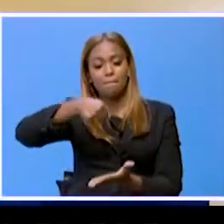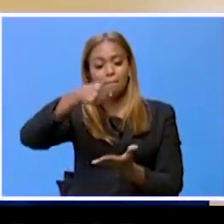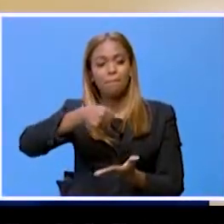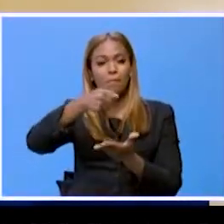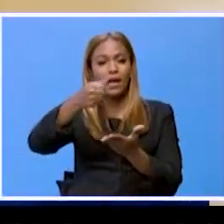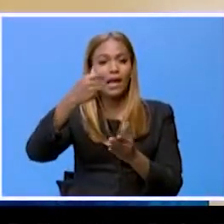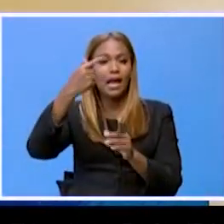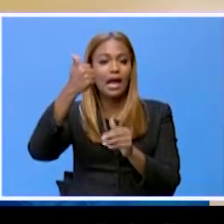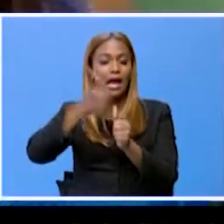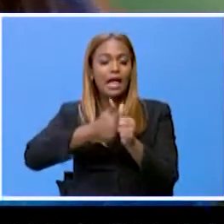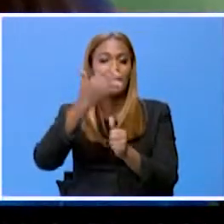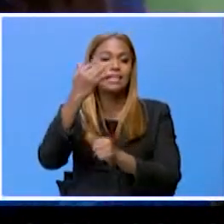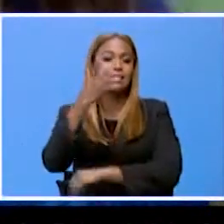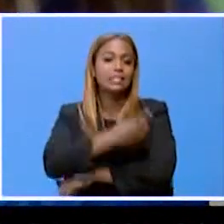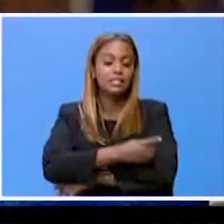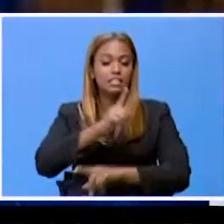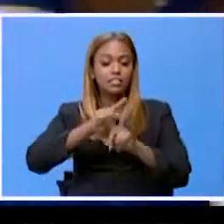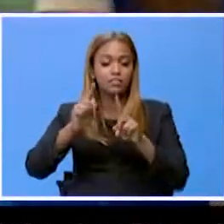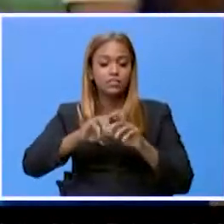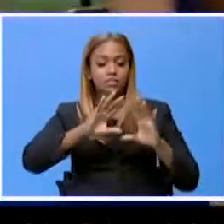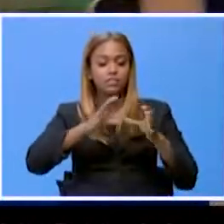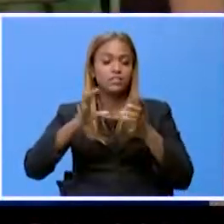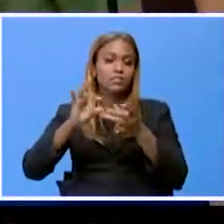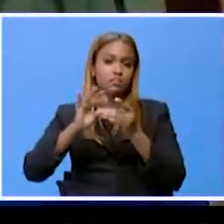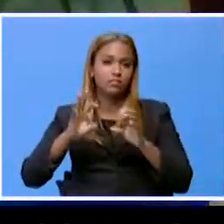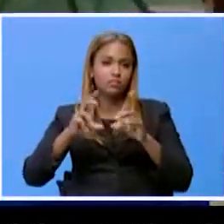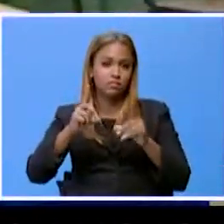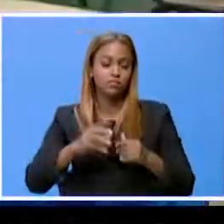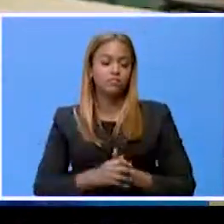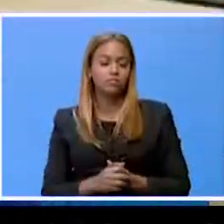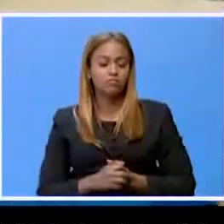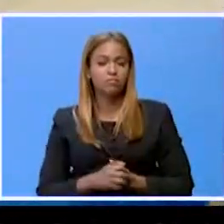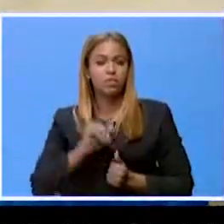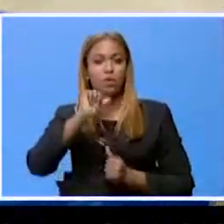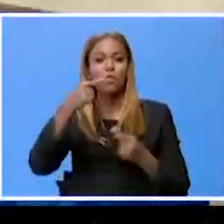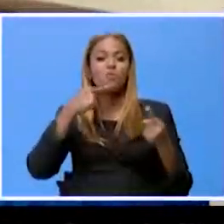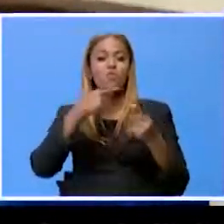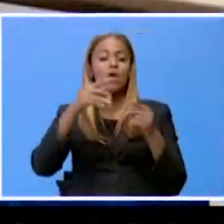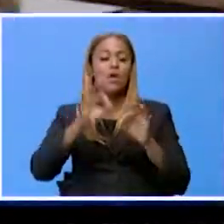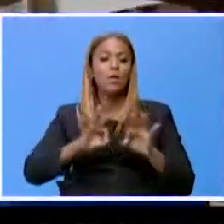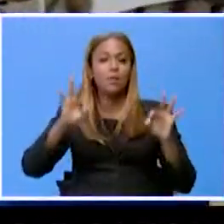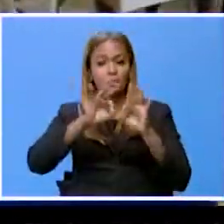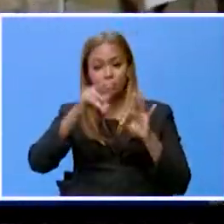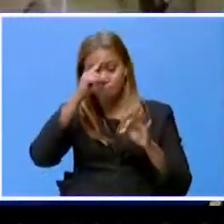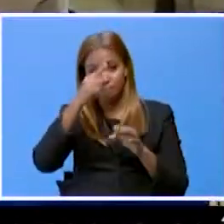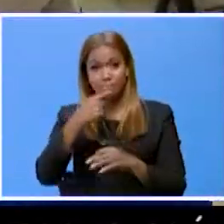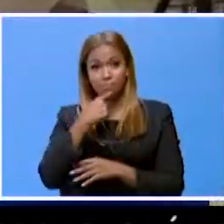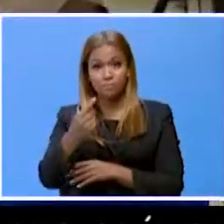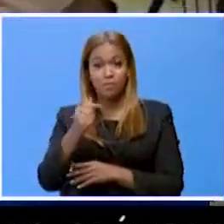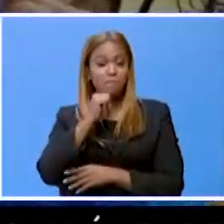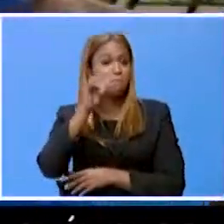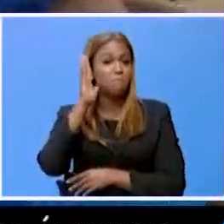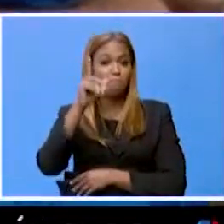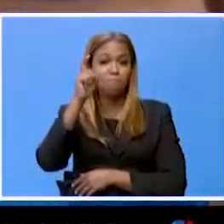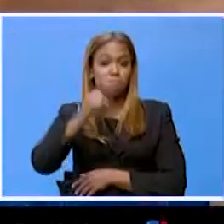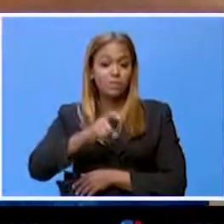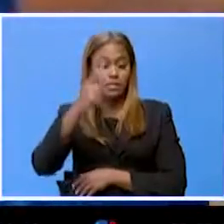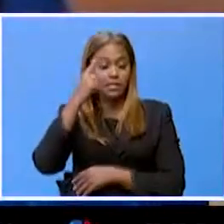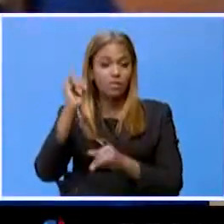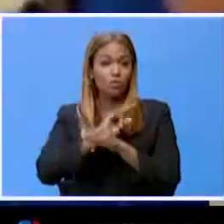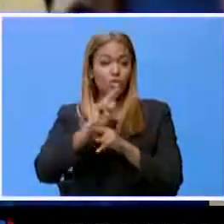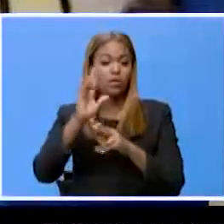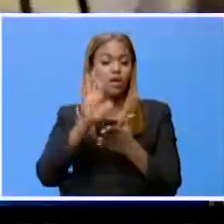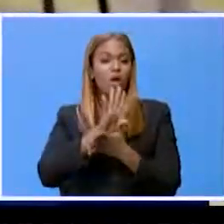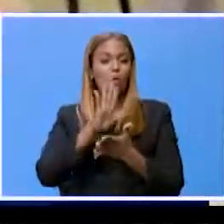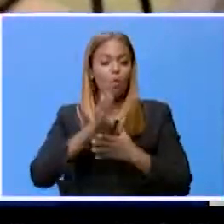cada 15 días en los respectivos centros educativos. Otro anuncio importante emitido por el alto funcionario es que no será obligatorio utilizar el uniforme